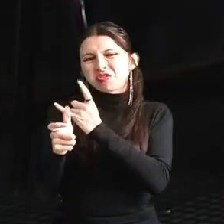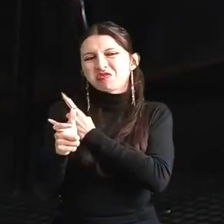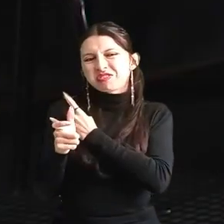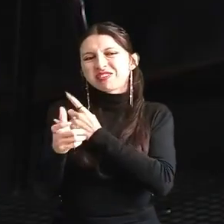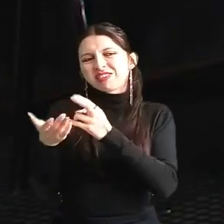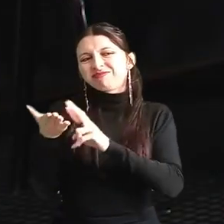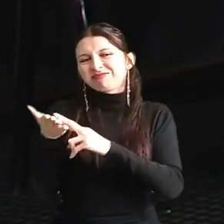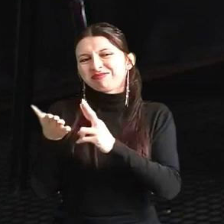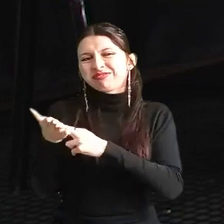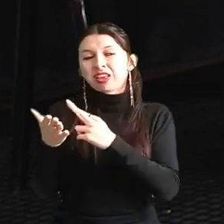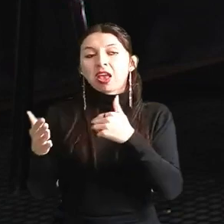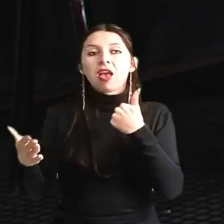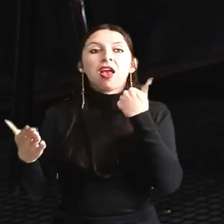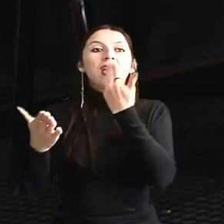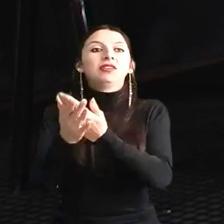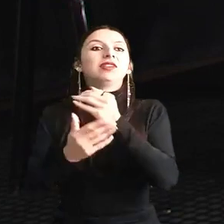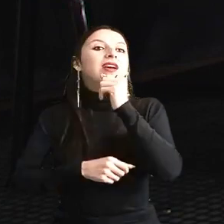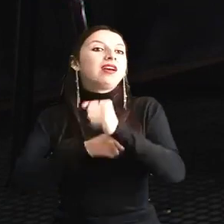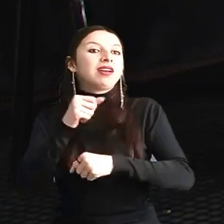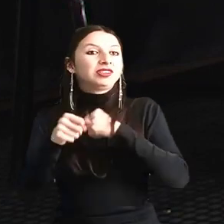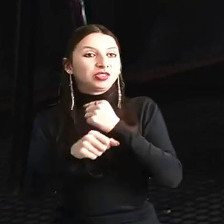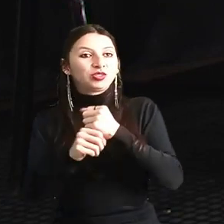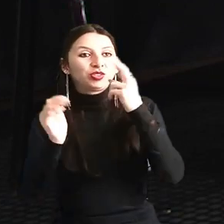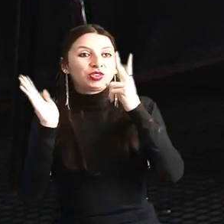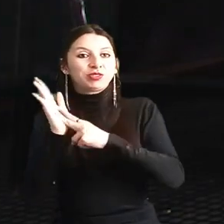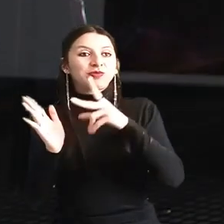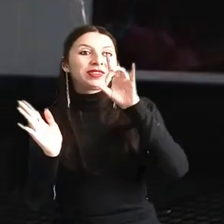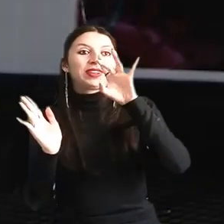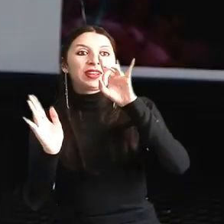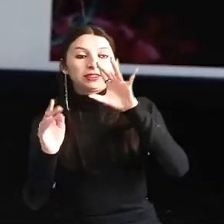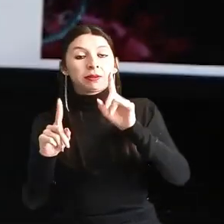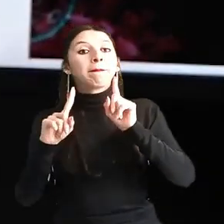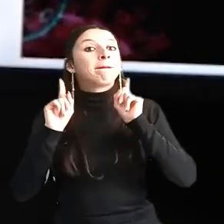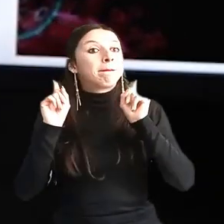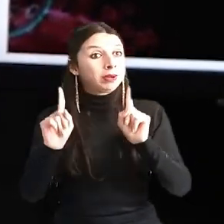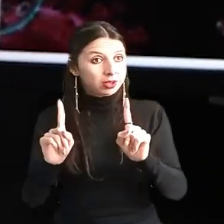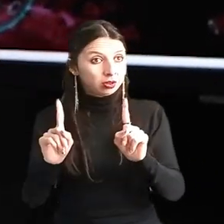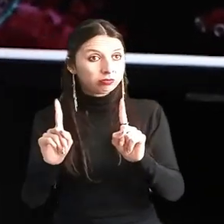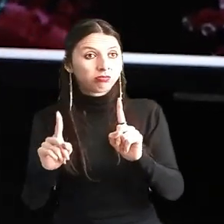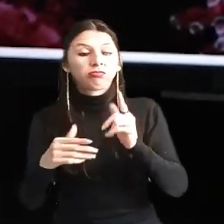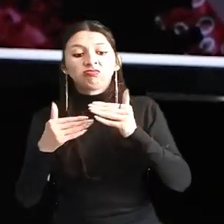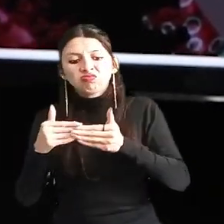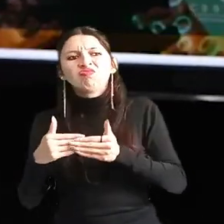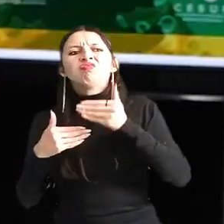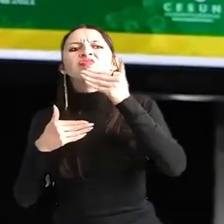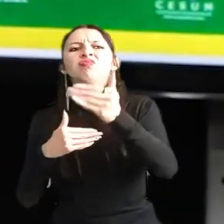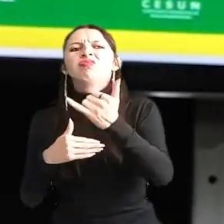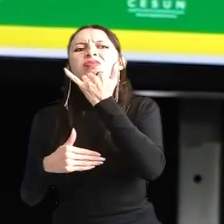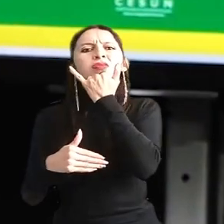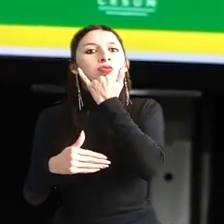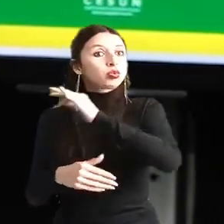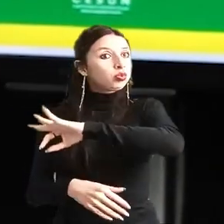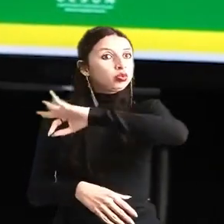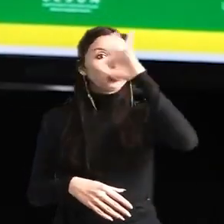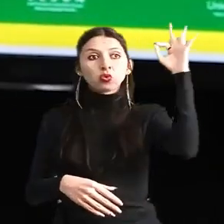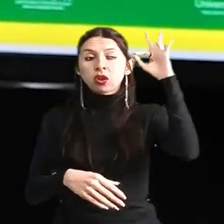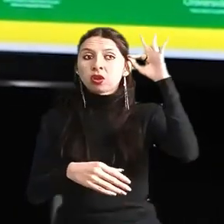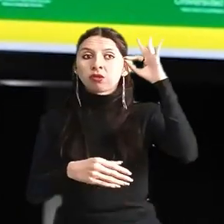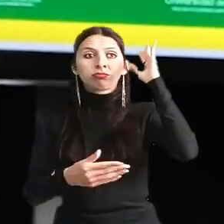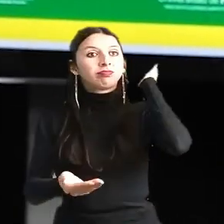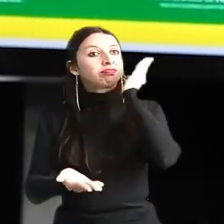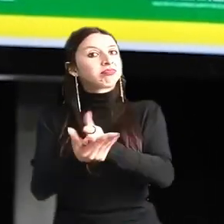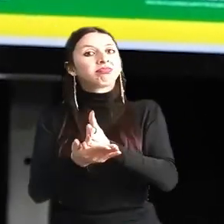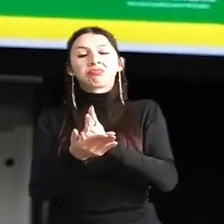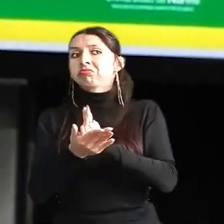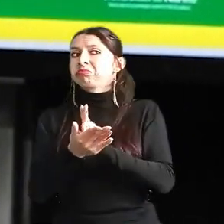se mantiene así hasta 2015 pero ya con unas publicaciones que como lo menciona han sido periódicas la revista